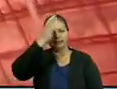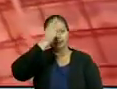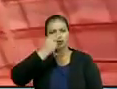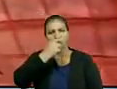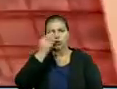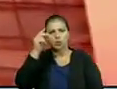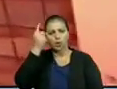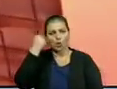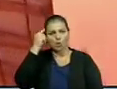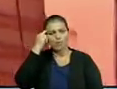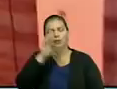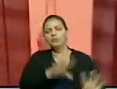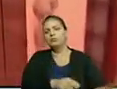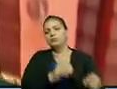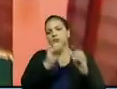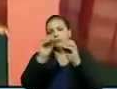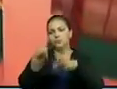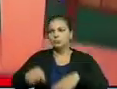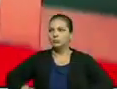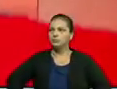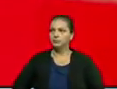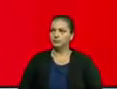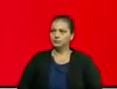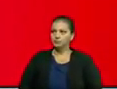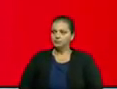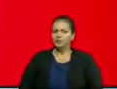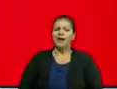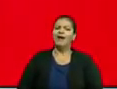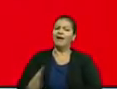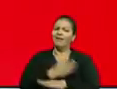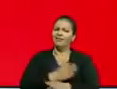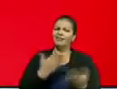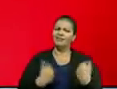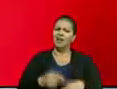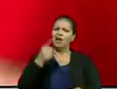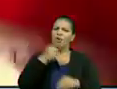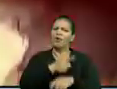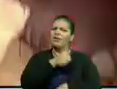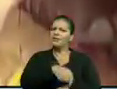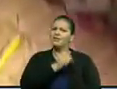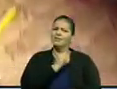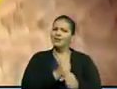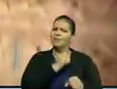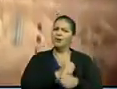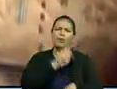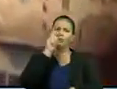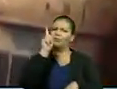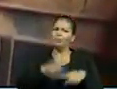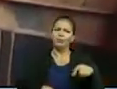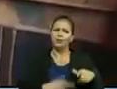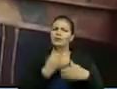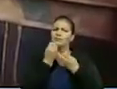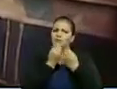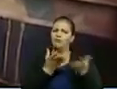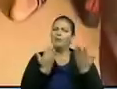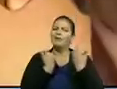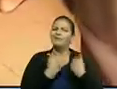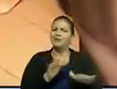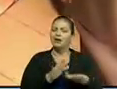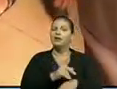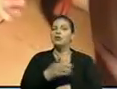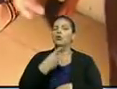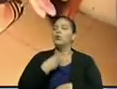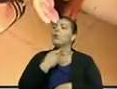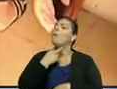médicos. Exactamente por lo mismo. ¿Pero qué pasó? Se inició un proceso. El dueño dijo, ya no voy a funcionar. Necesito habilitar el inmueble,